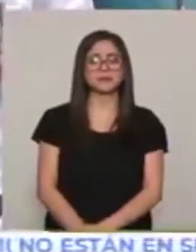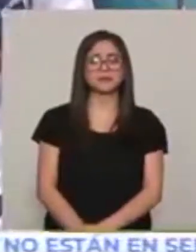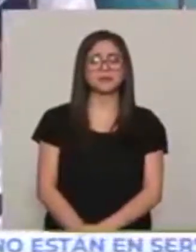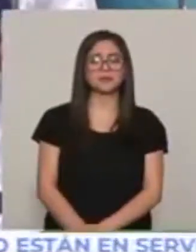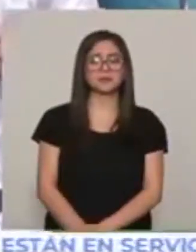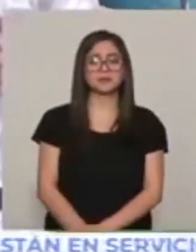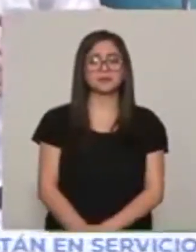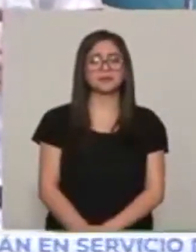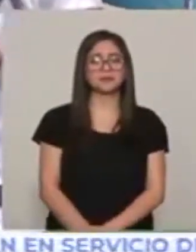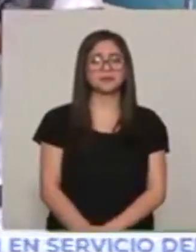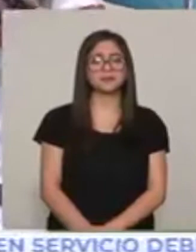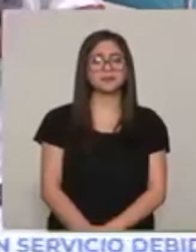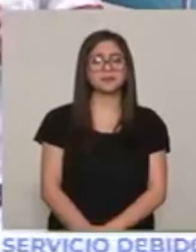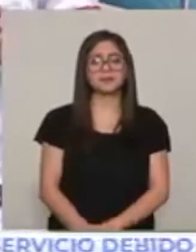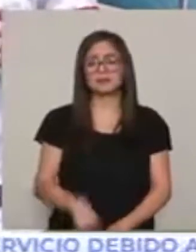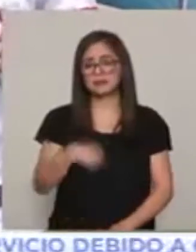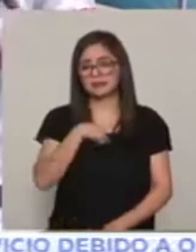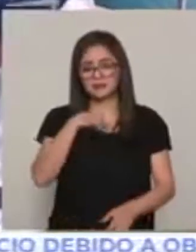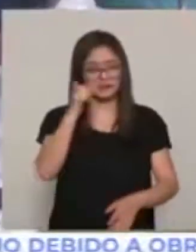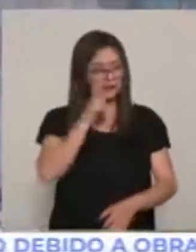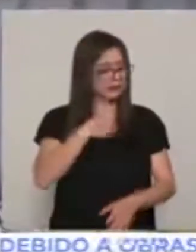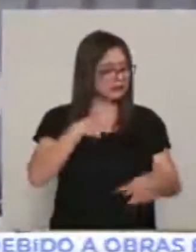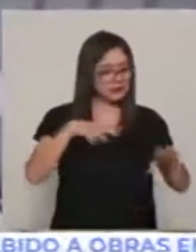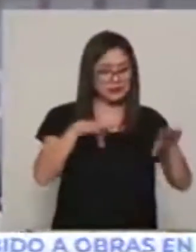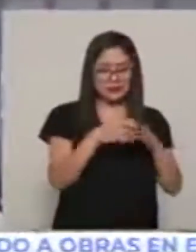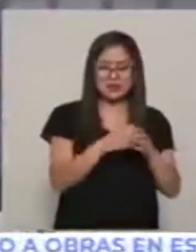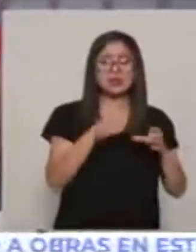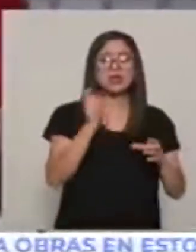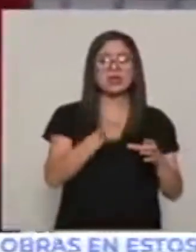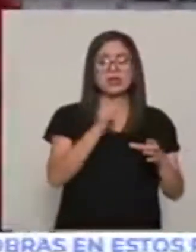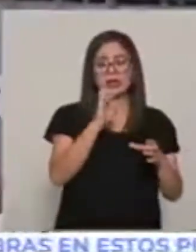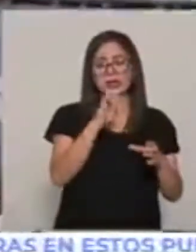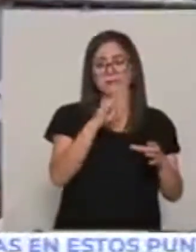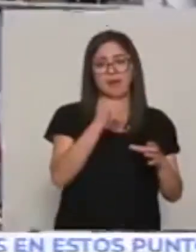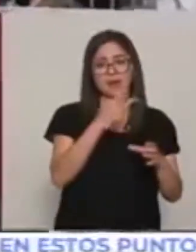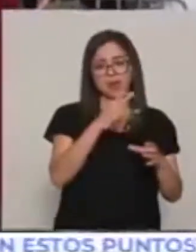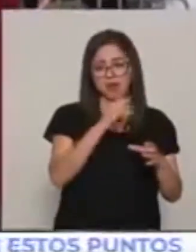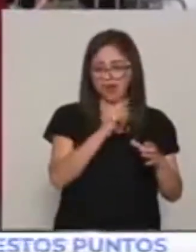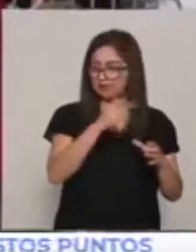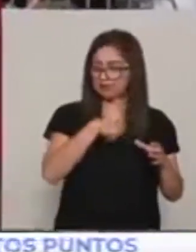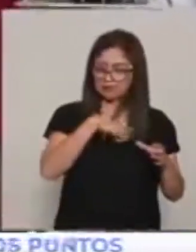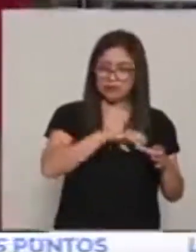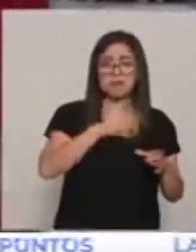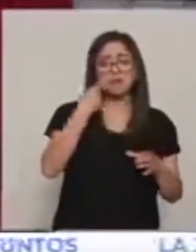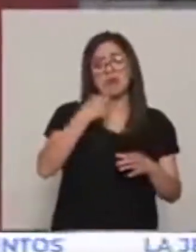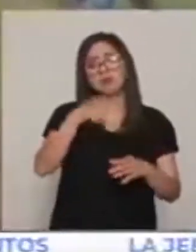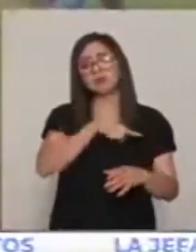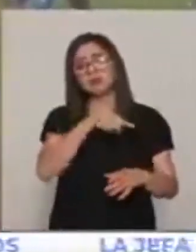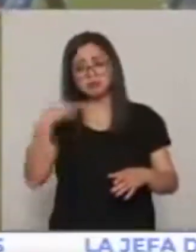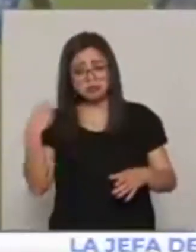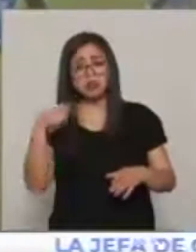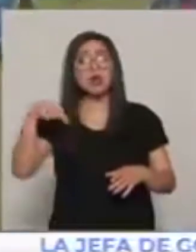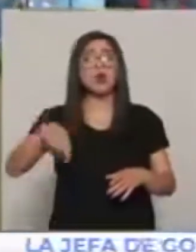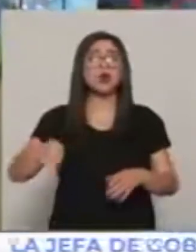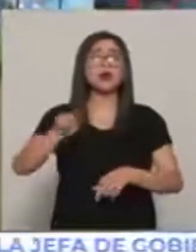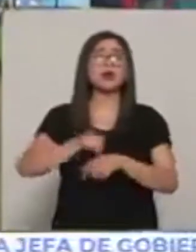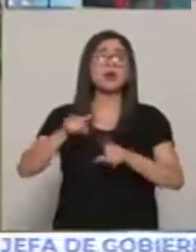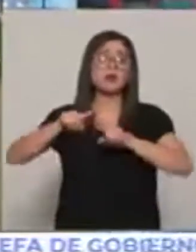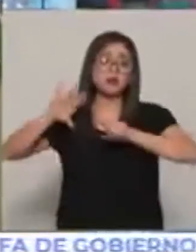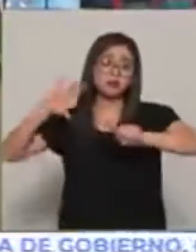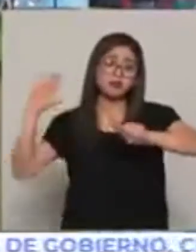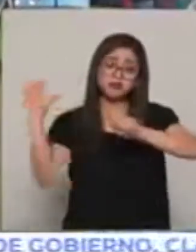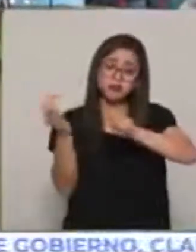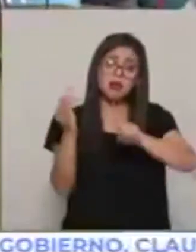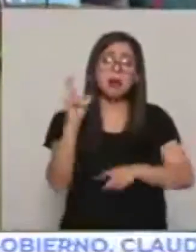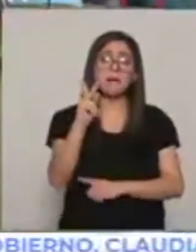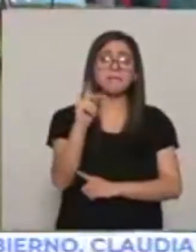Bueno, yo soy de los empacadores de Green Bay, pero hemos quedado eliminados, pero es la final, es el Super Bowl y además se van a llevar un premio. Hoy Patrick